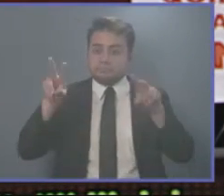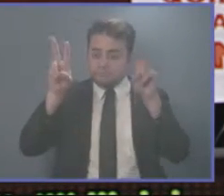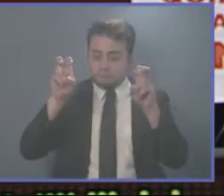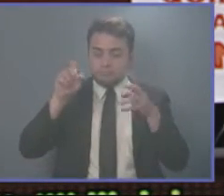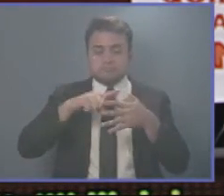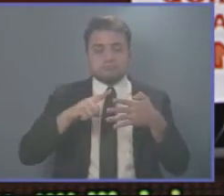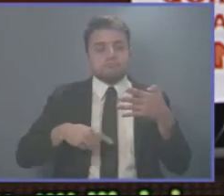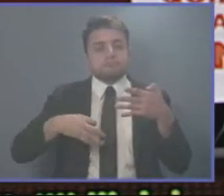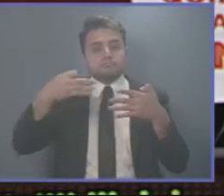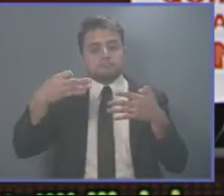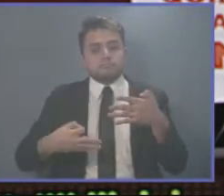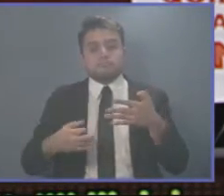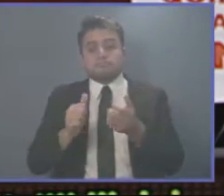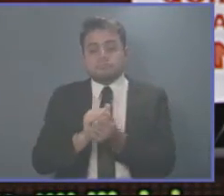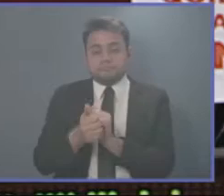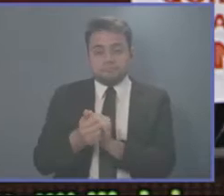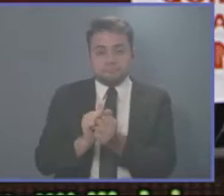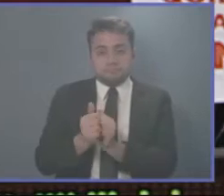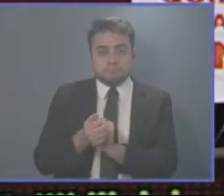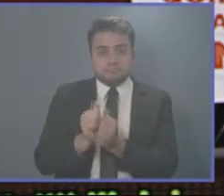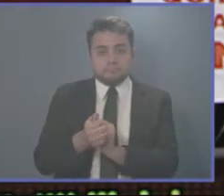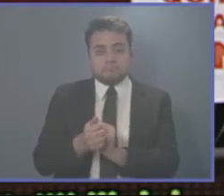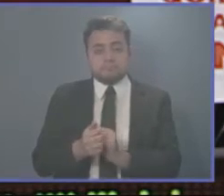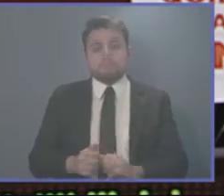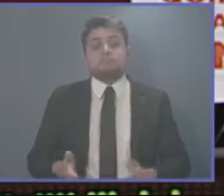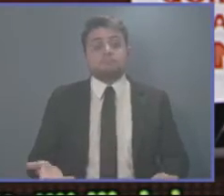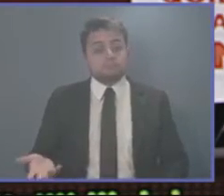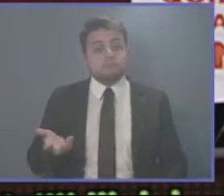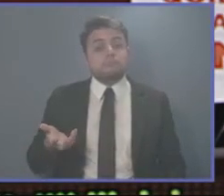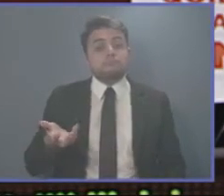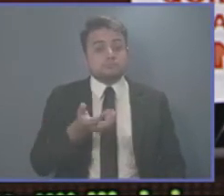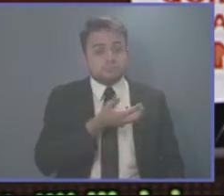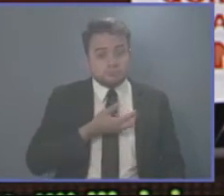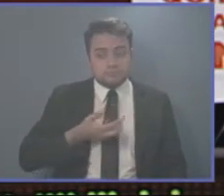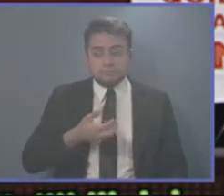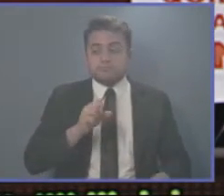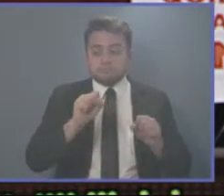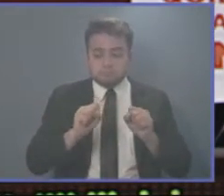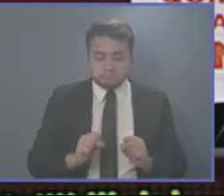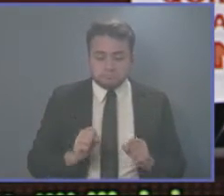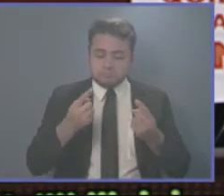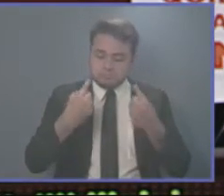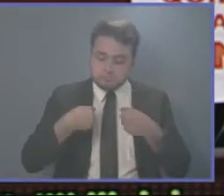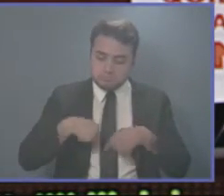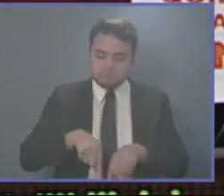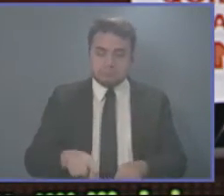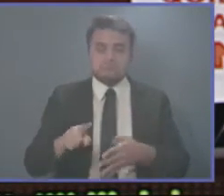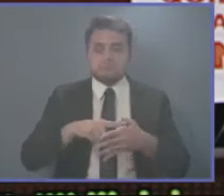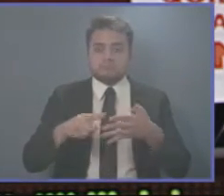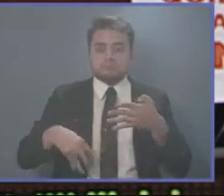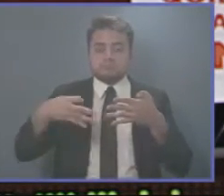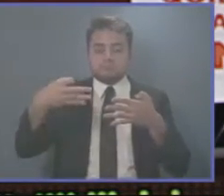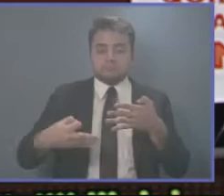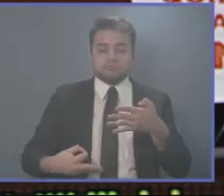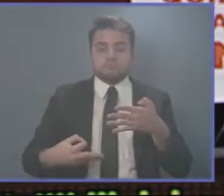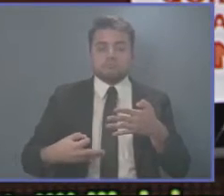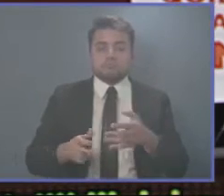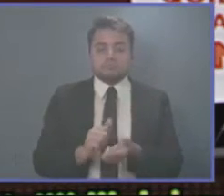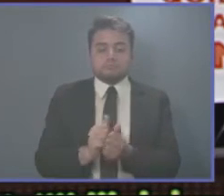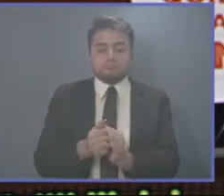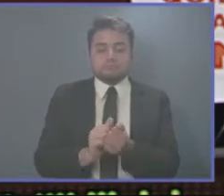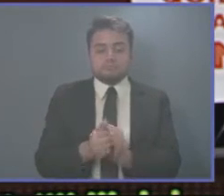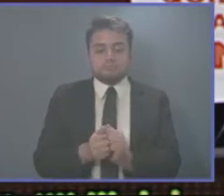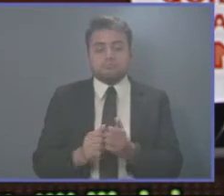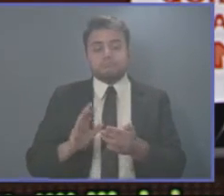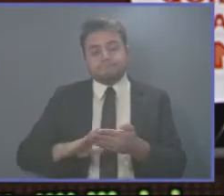de deportes, que procedamos a la ley de los deportes tal y como está y que acto seguido vamos al informe,